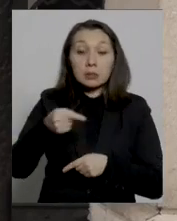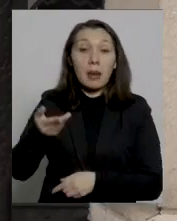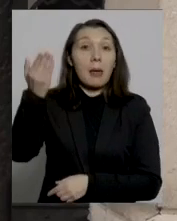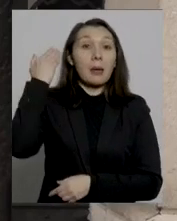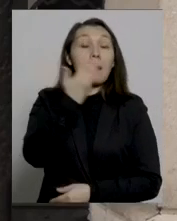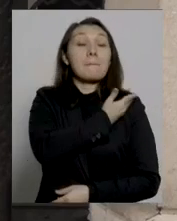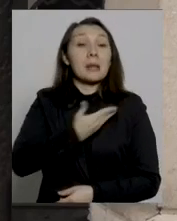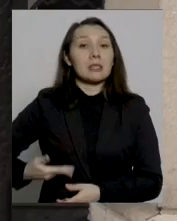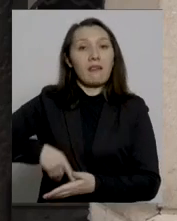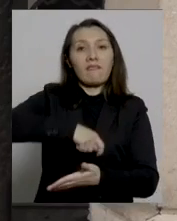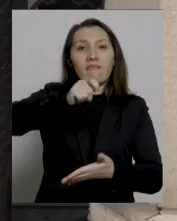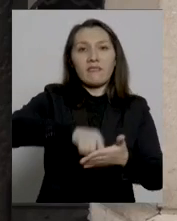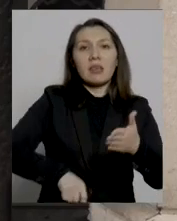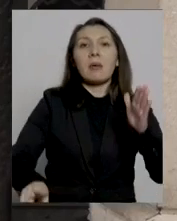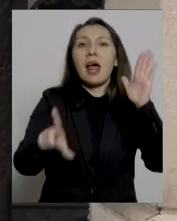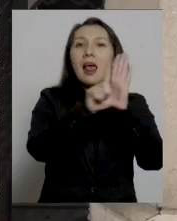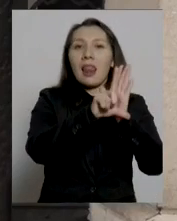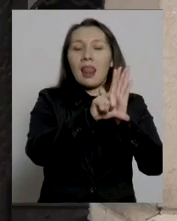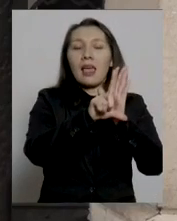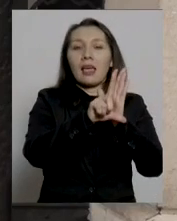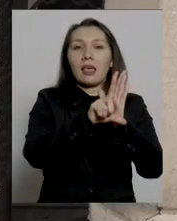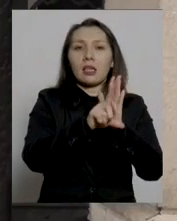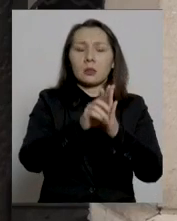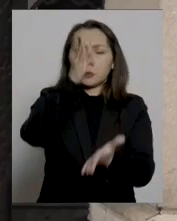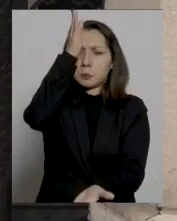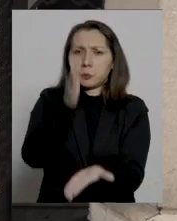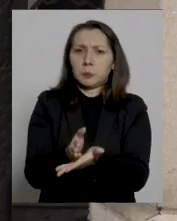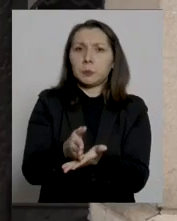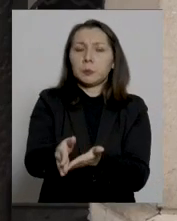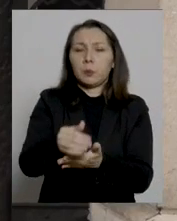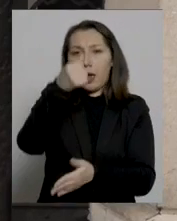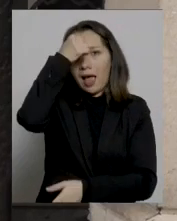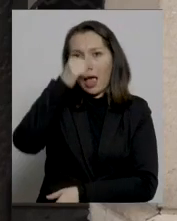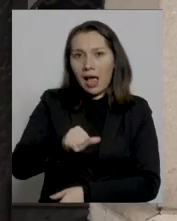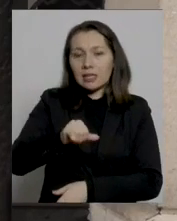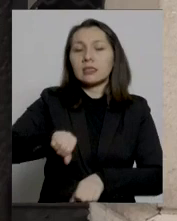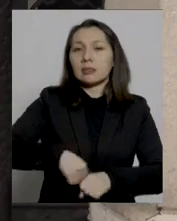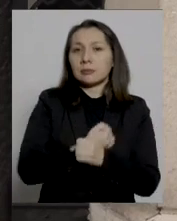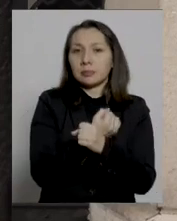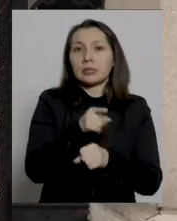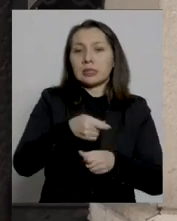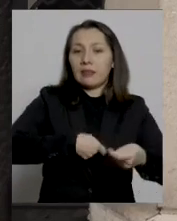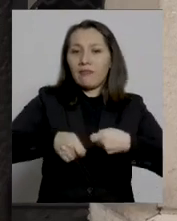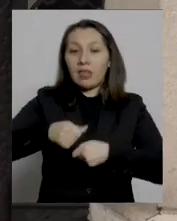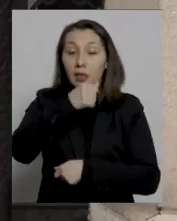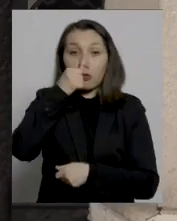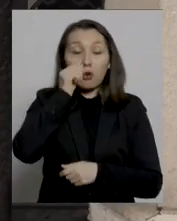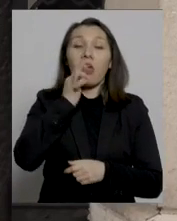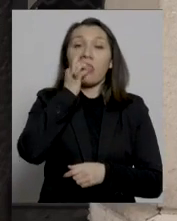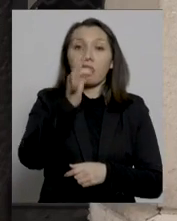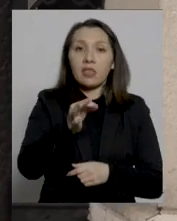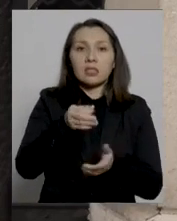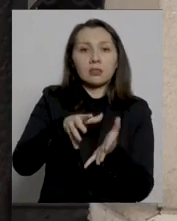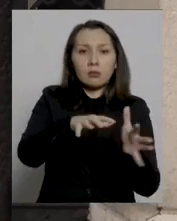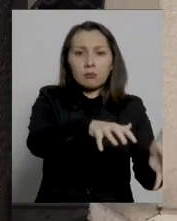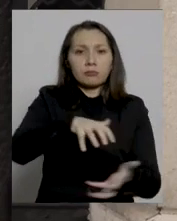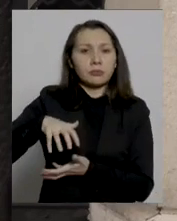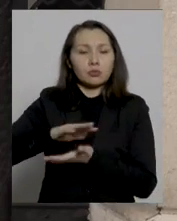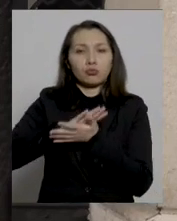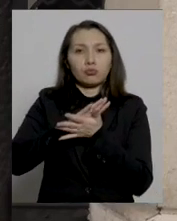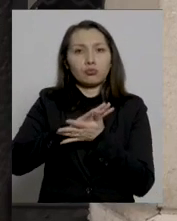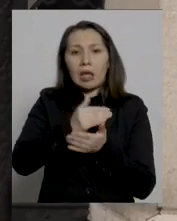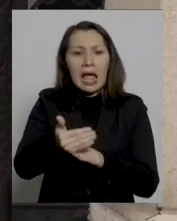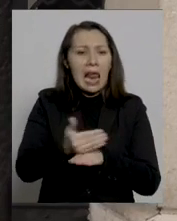pasada el presidente firmó esta ley que endurece las sanciones y las penas contra el narcotráfico y establece la enajenación o el